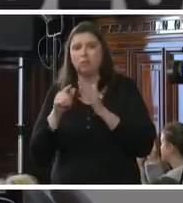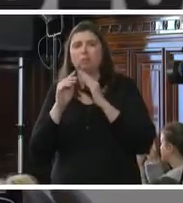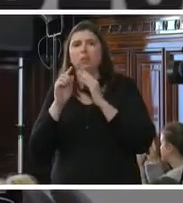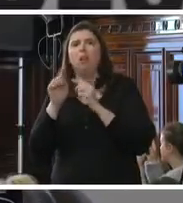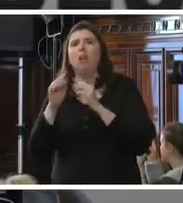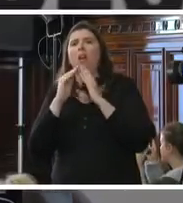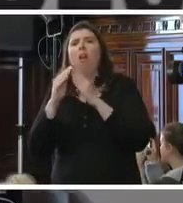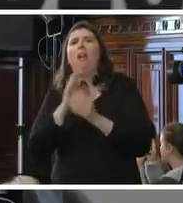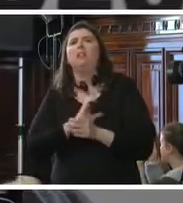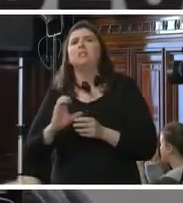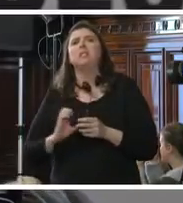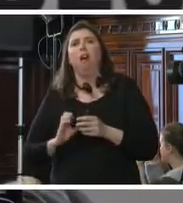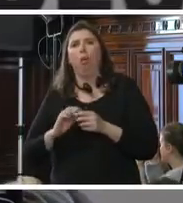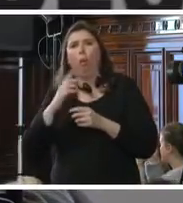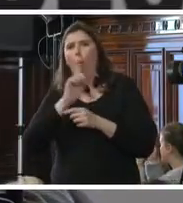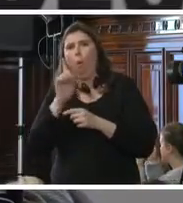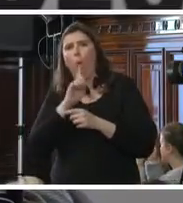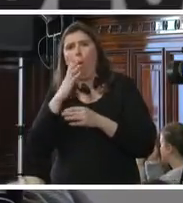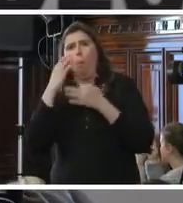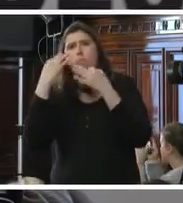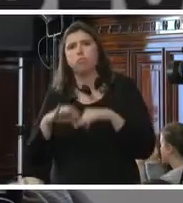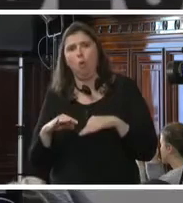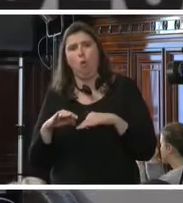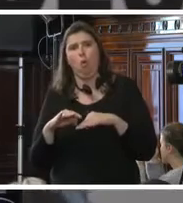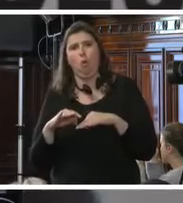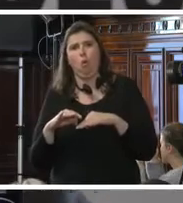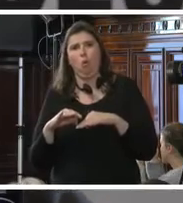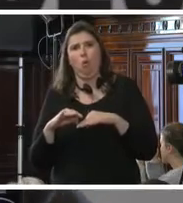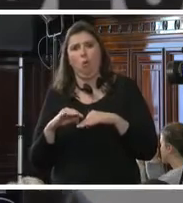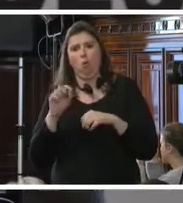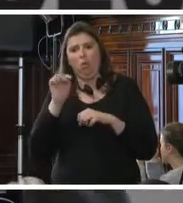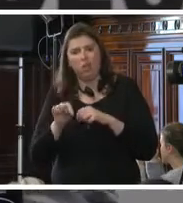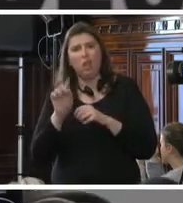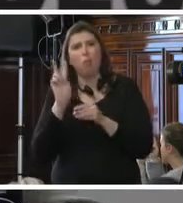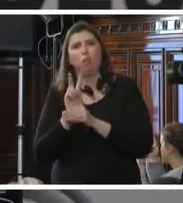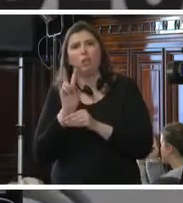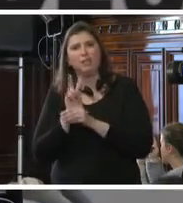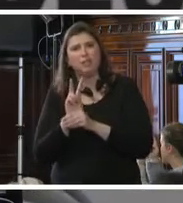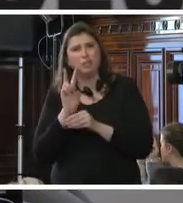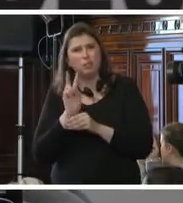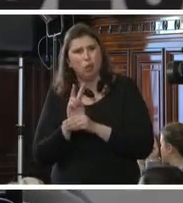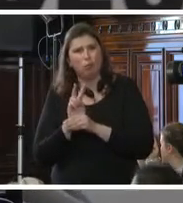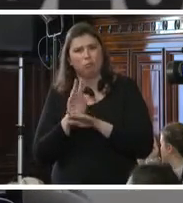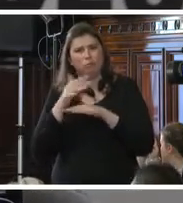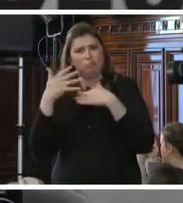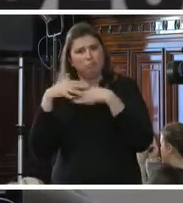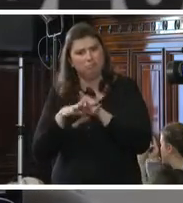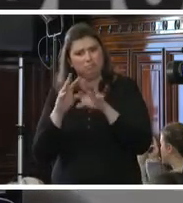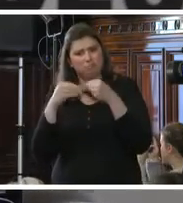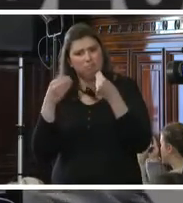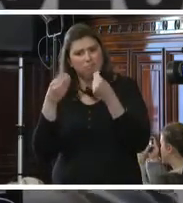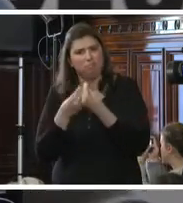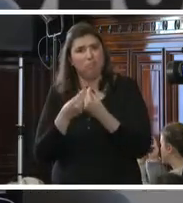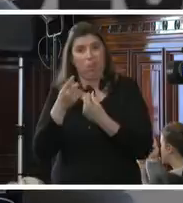Estado frente al incumplimiento de esta protección integral de la que